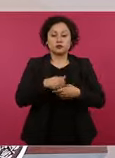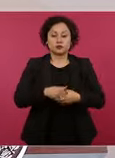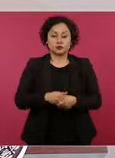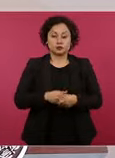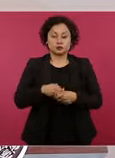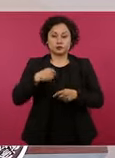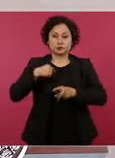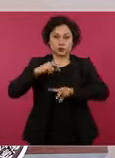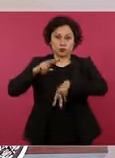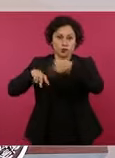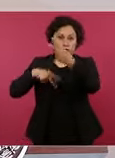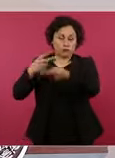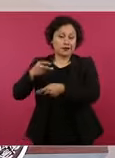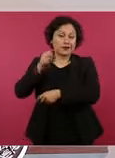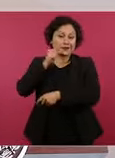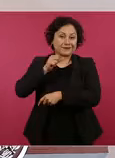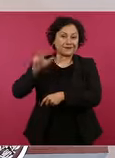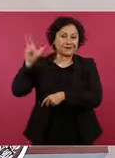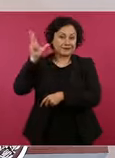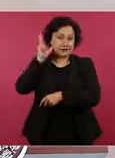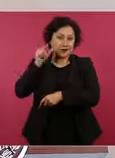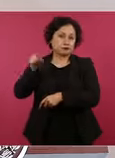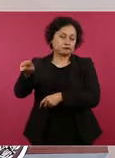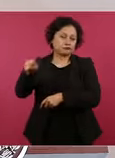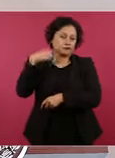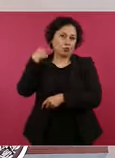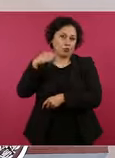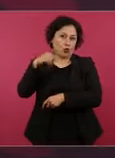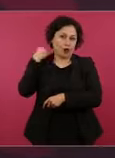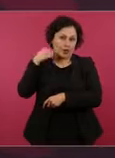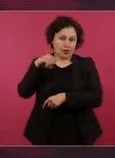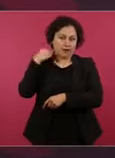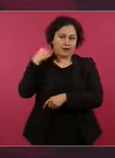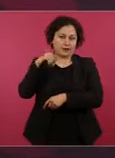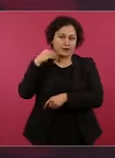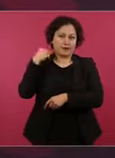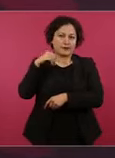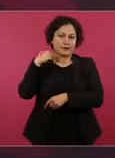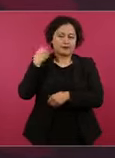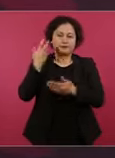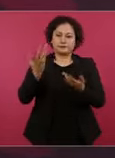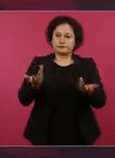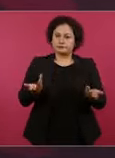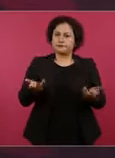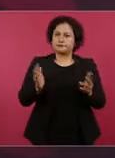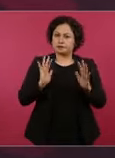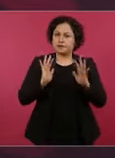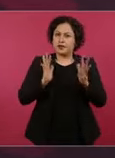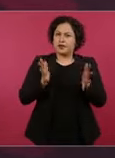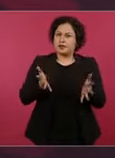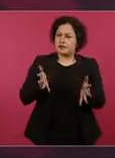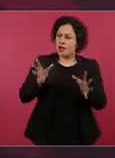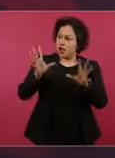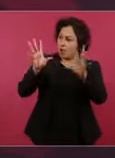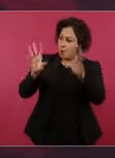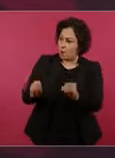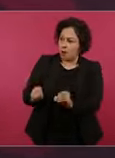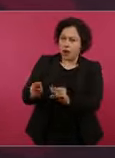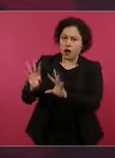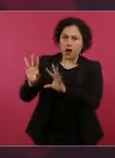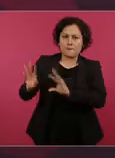en Oaxaca antier y ya prácticamente están apagados todos los